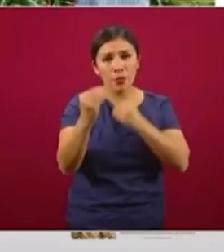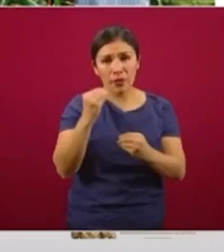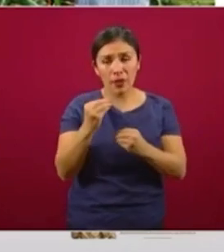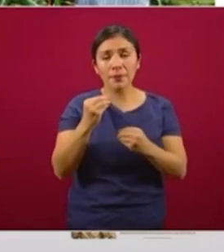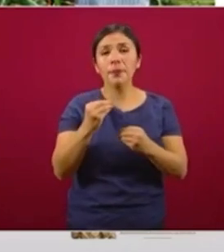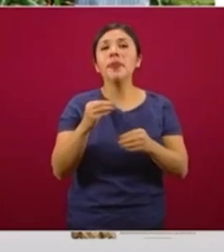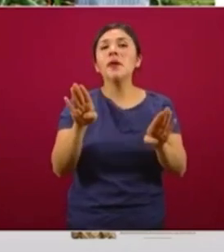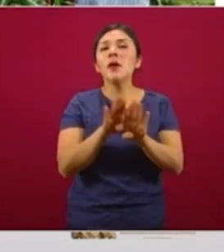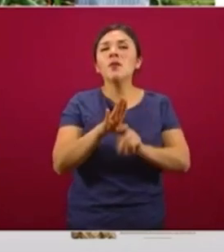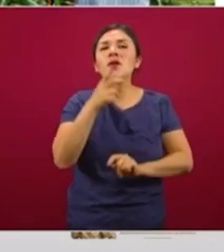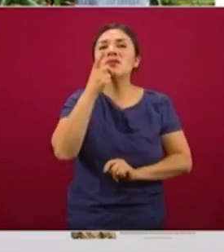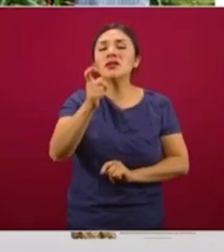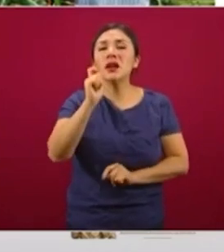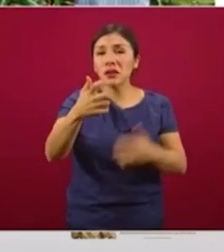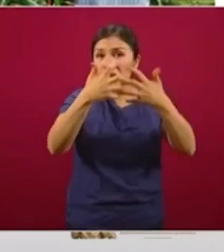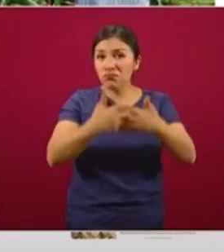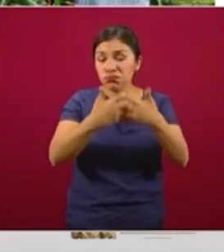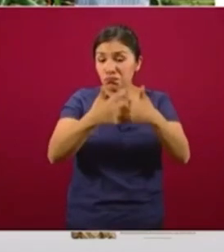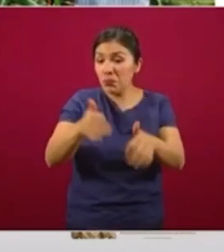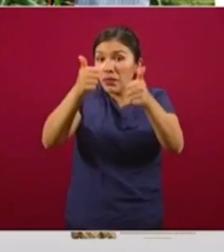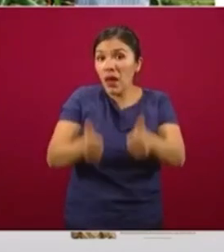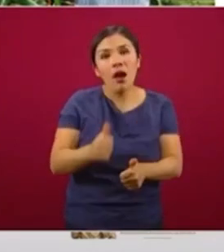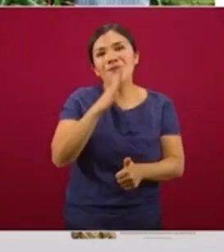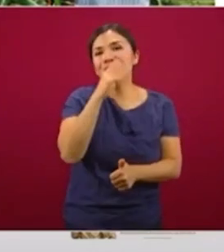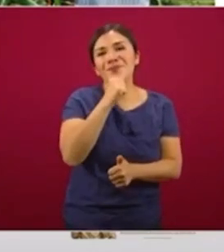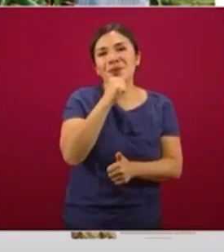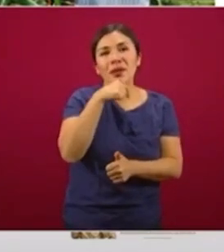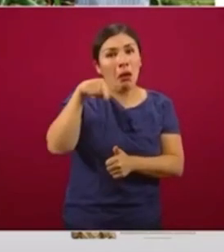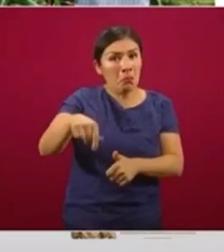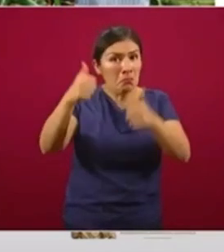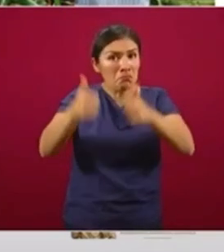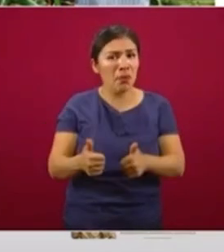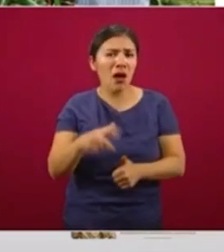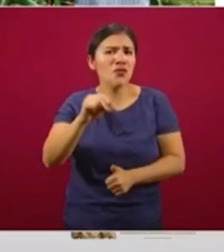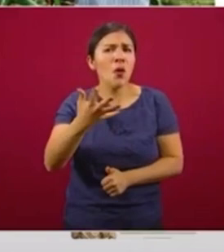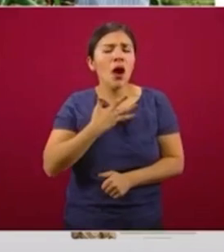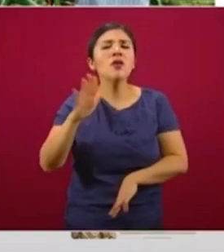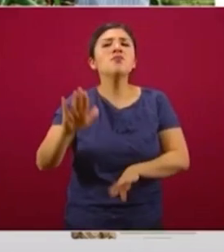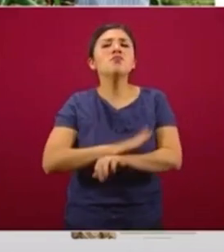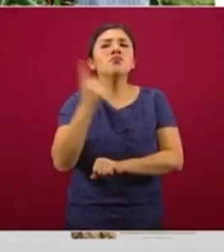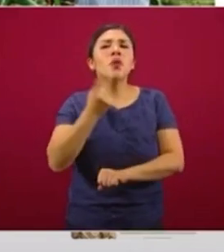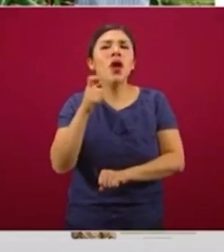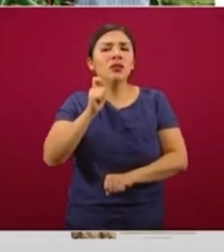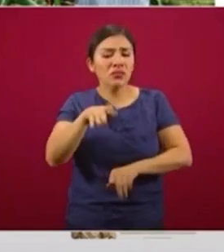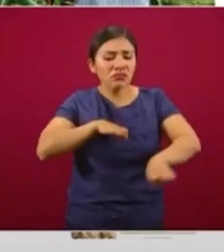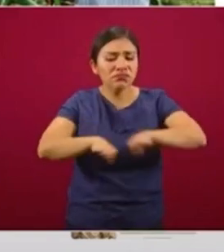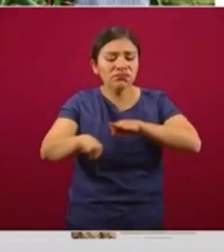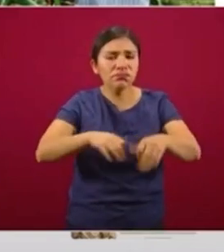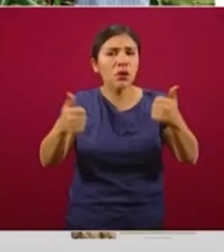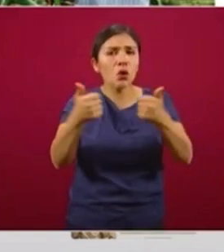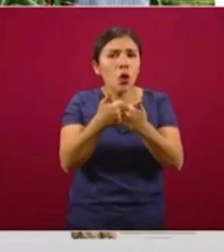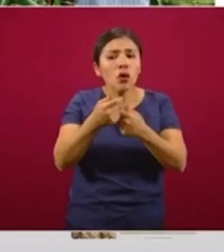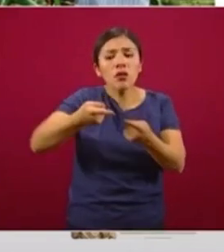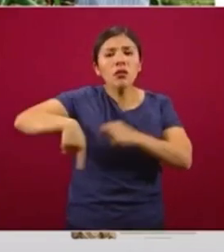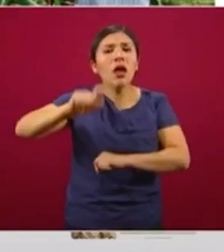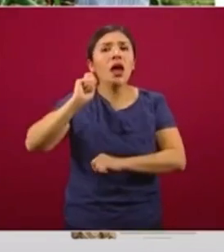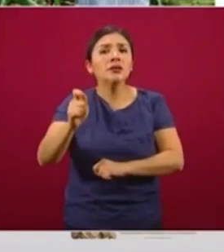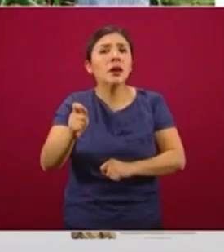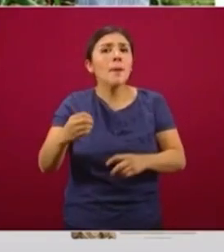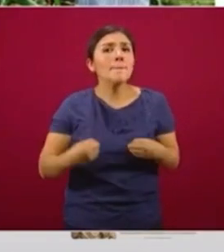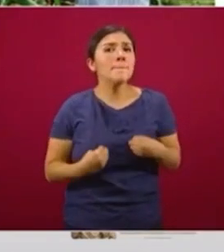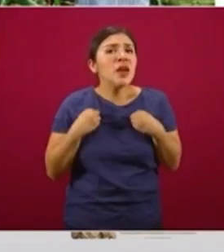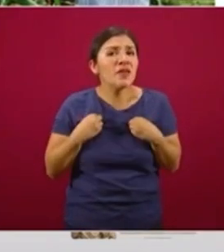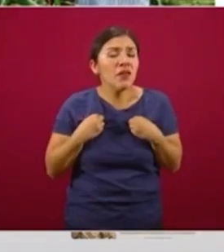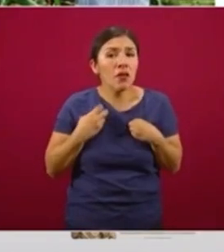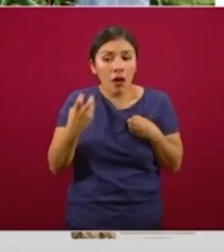decía, la producción no se puede detener y no se detiene porque trabajamos con organismos vivos, porque tenemos